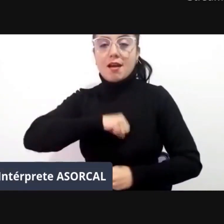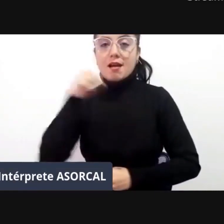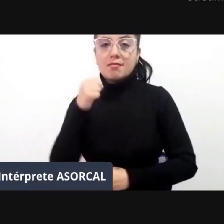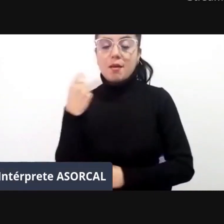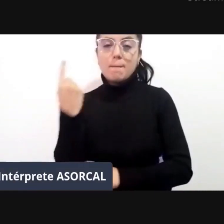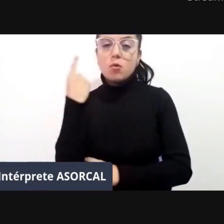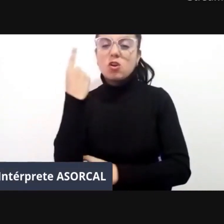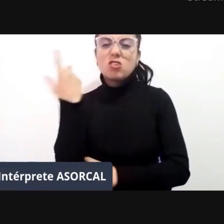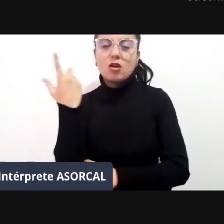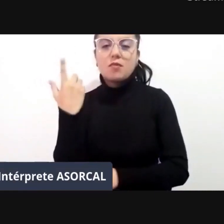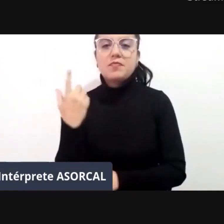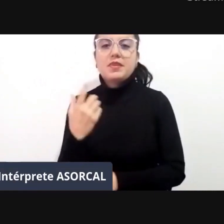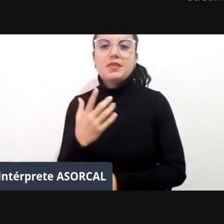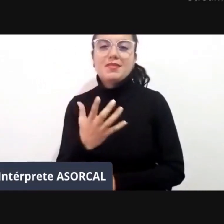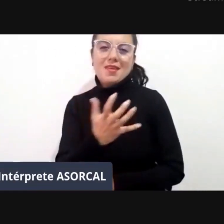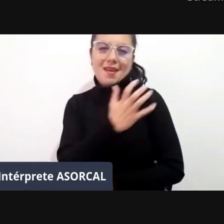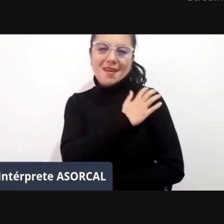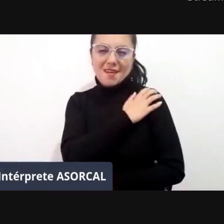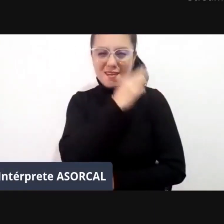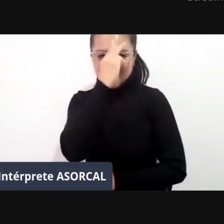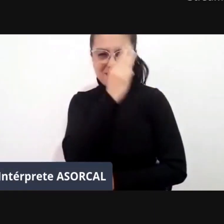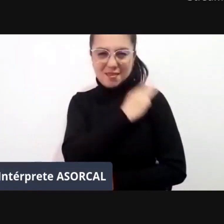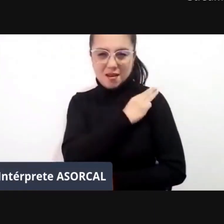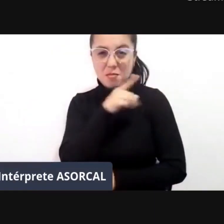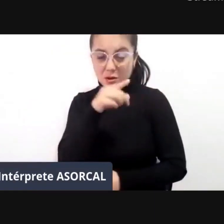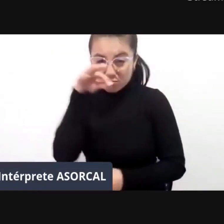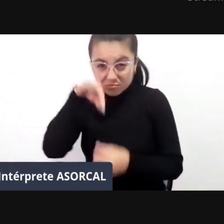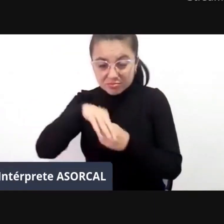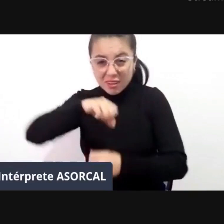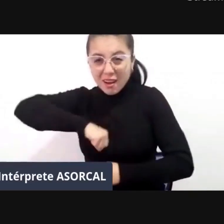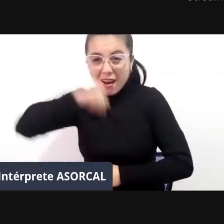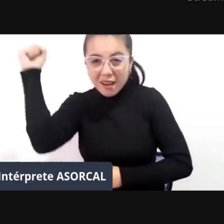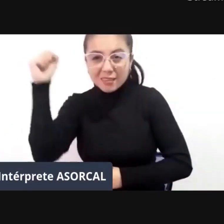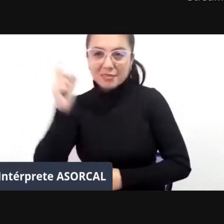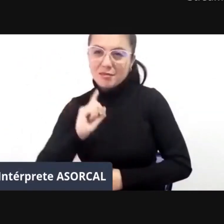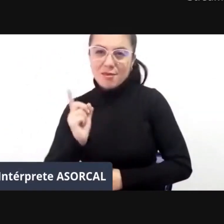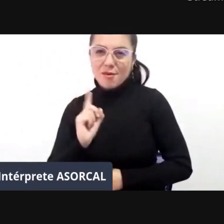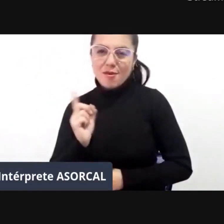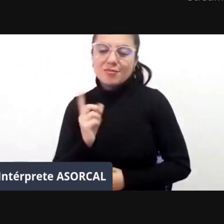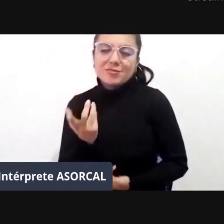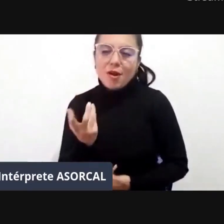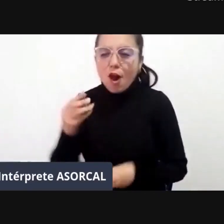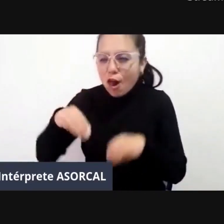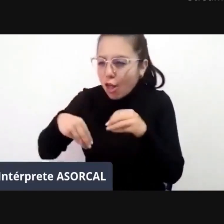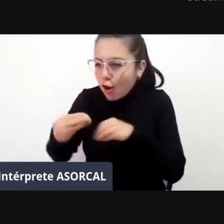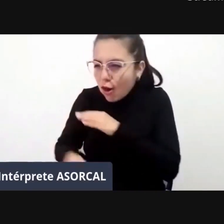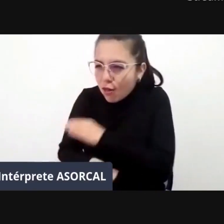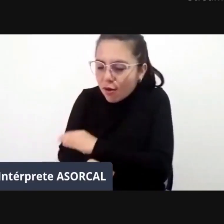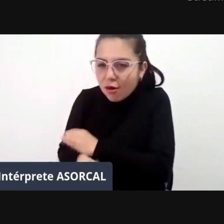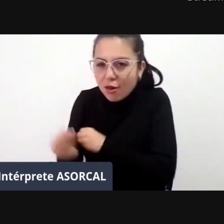no habían ganado las elecciones y cuales el fraude fue clamoroso y